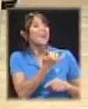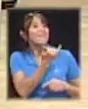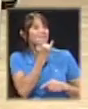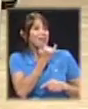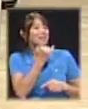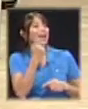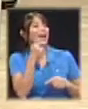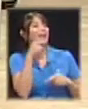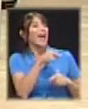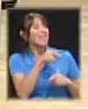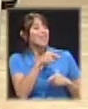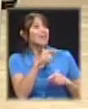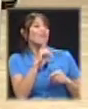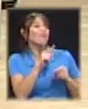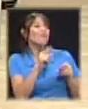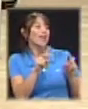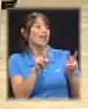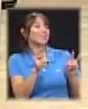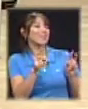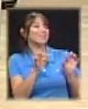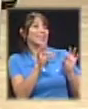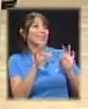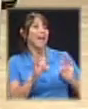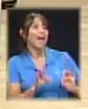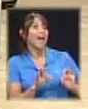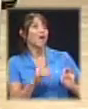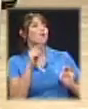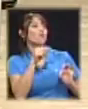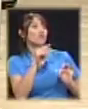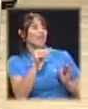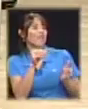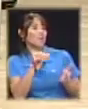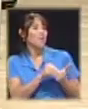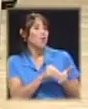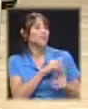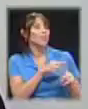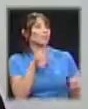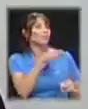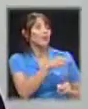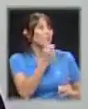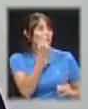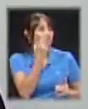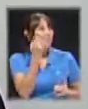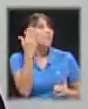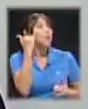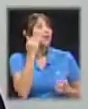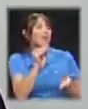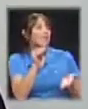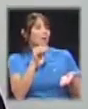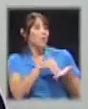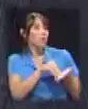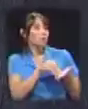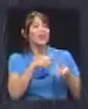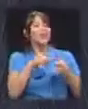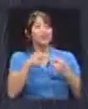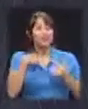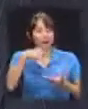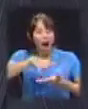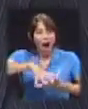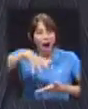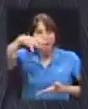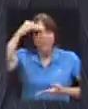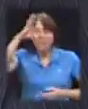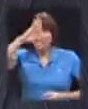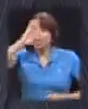cita. Porque me di cuenta que usted la había puesto, pero no tenía claro por qué la había puesto. Y ahí aprendí una lección de por vida, que uno nunca